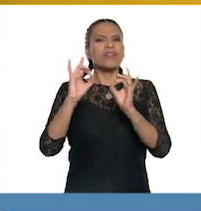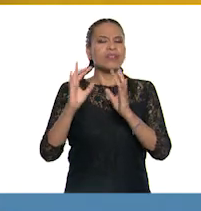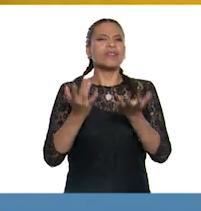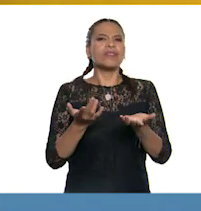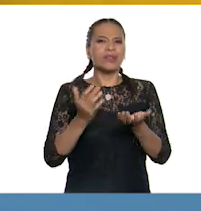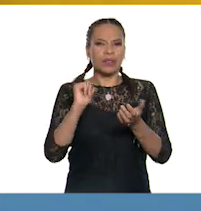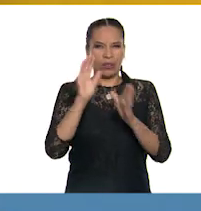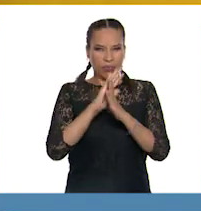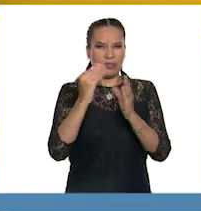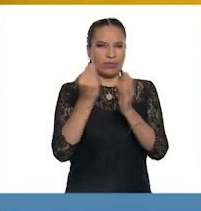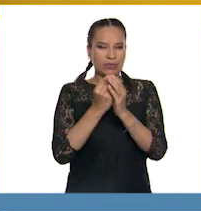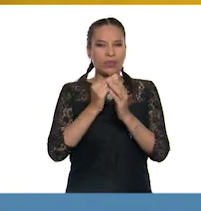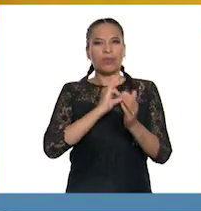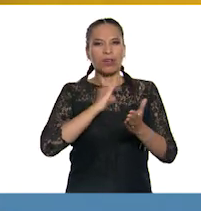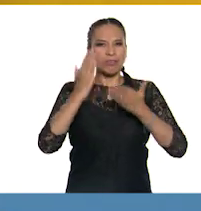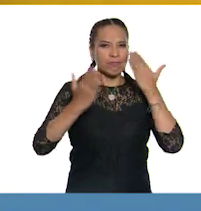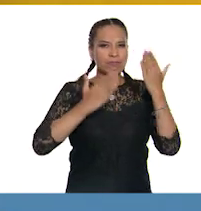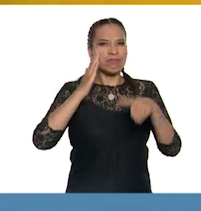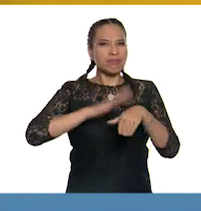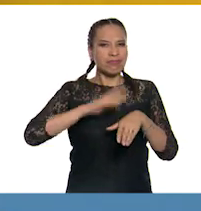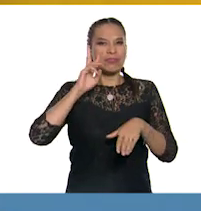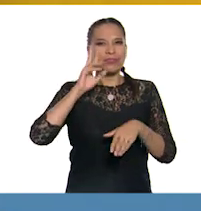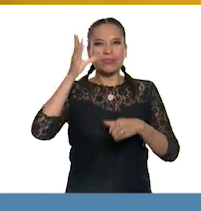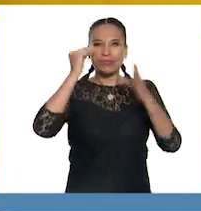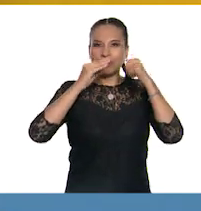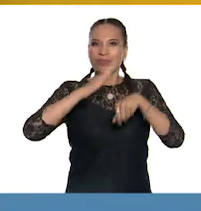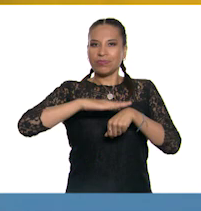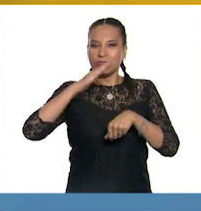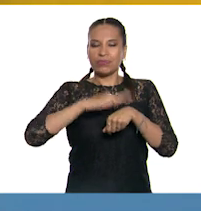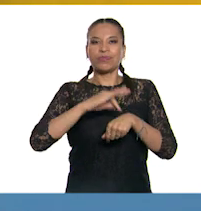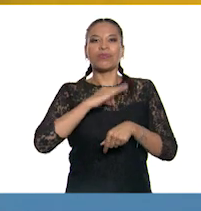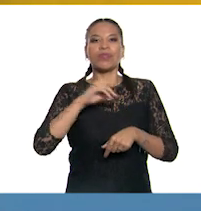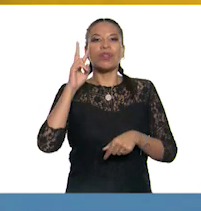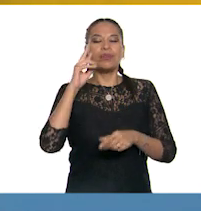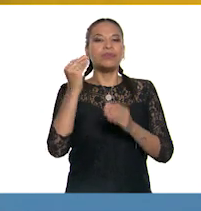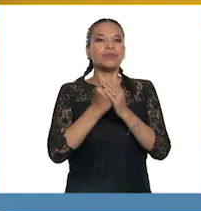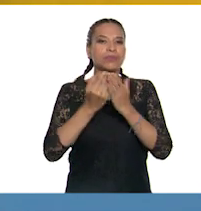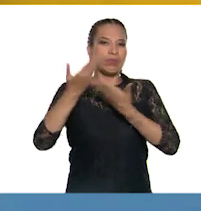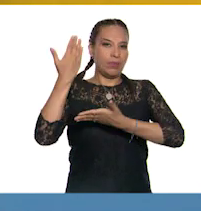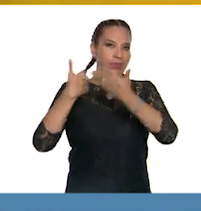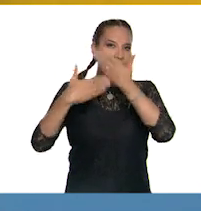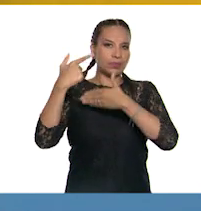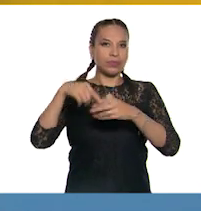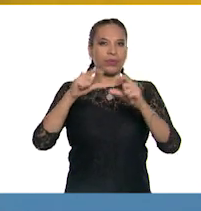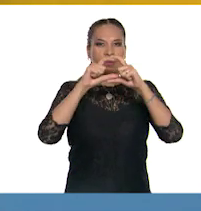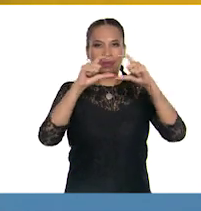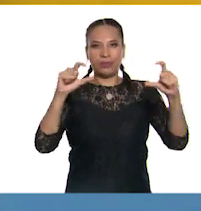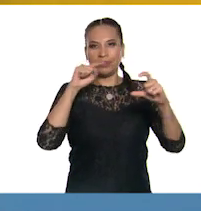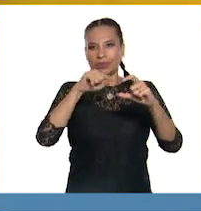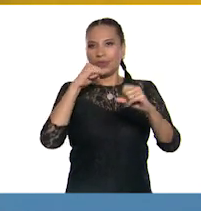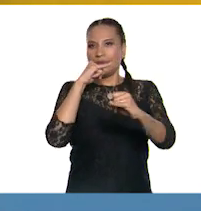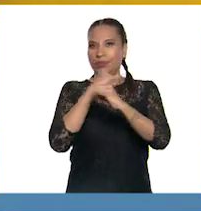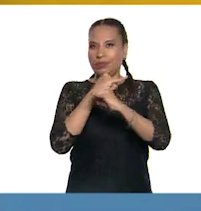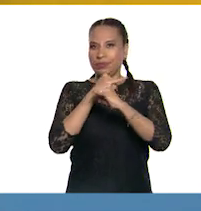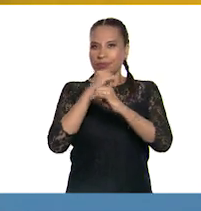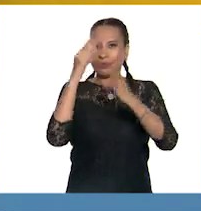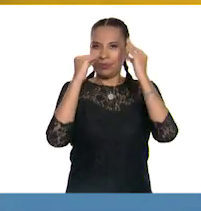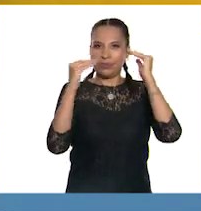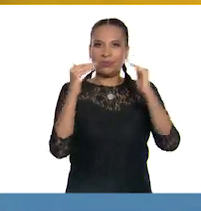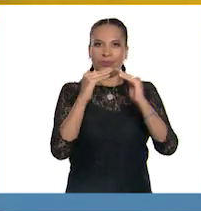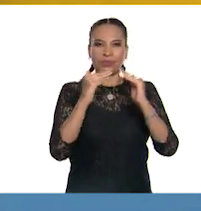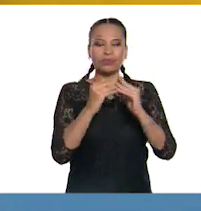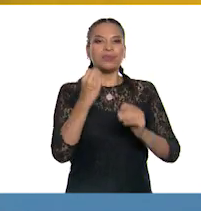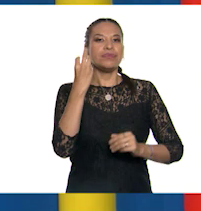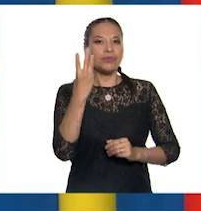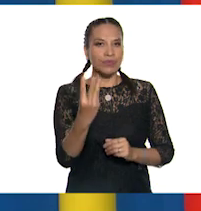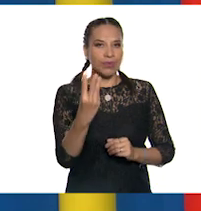bien si ustedes quieren repasar o fortalecer algún aprendizaje, pueden ver las clases anteriores en el portal de Aprende en Casa